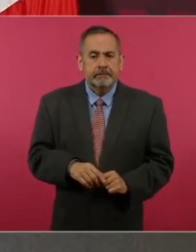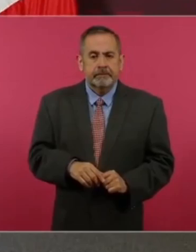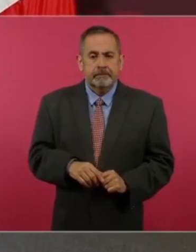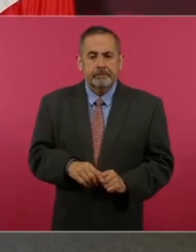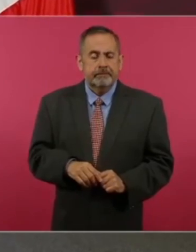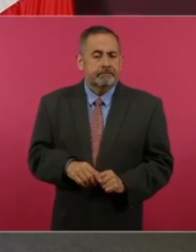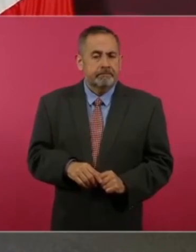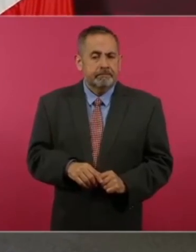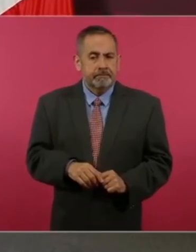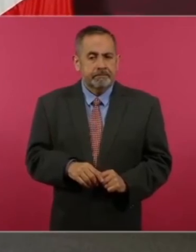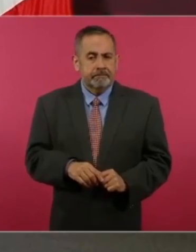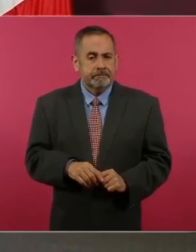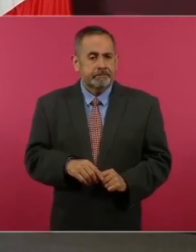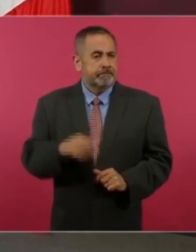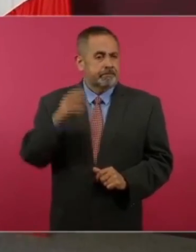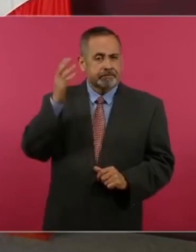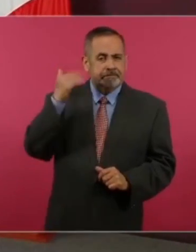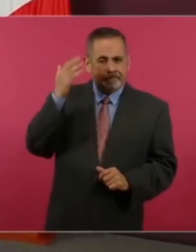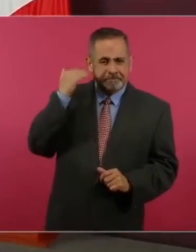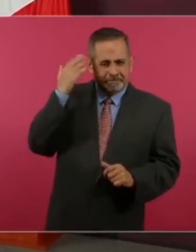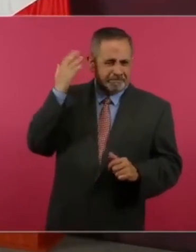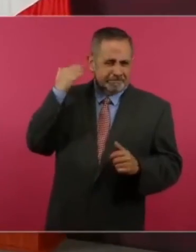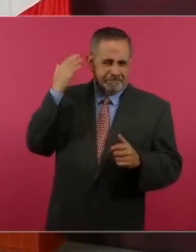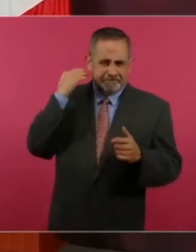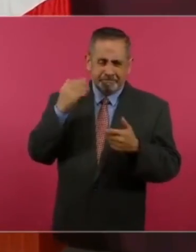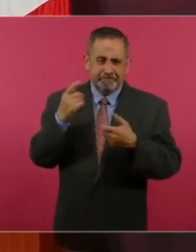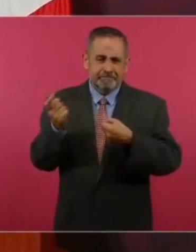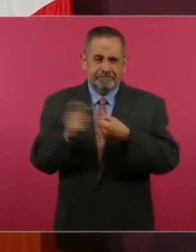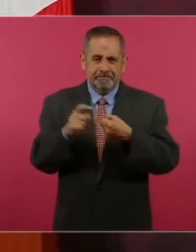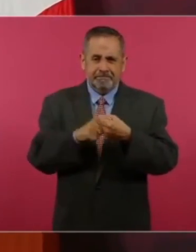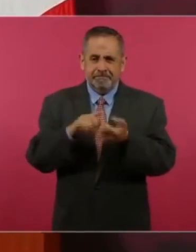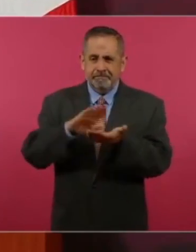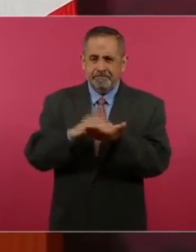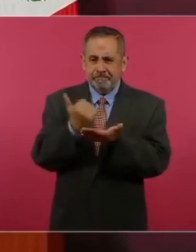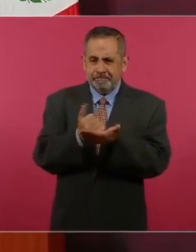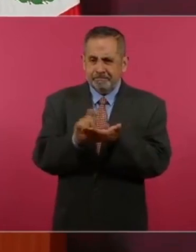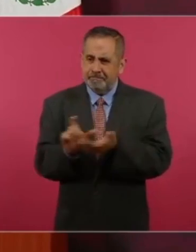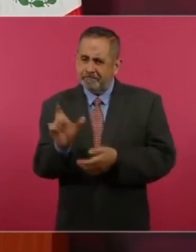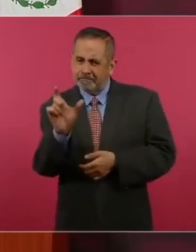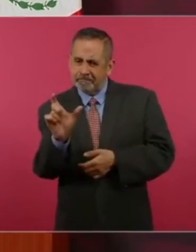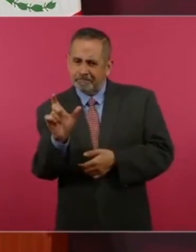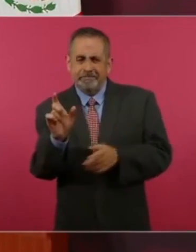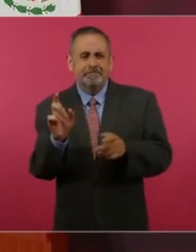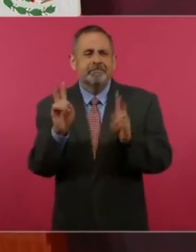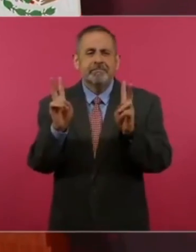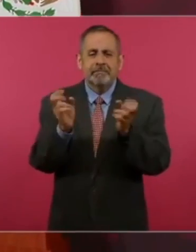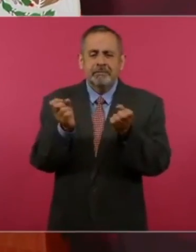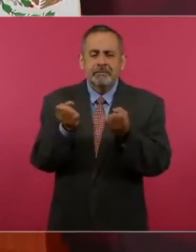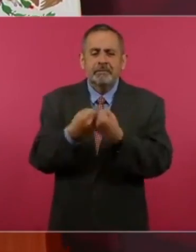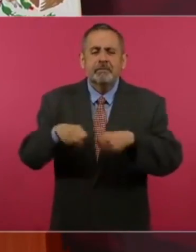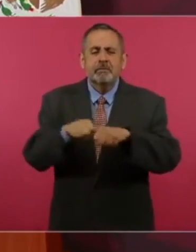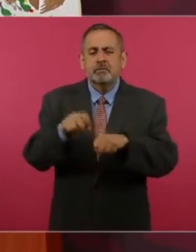tenían apuntados a todos con credencial, con el llamado seguro popular, que ni era